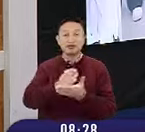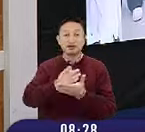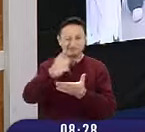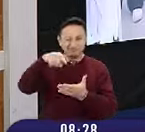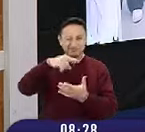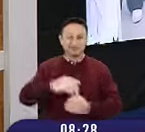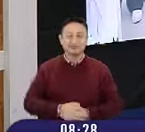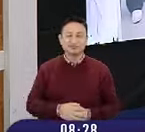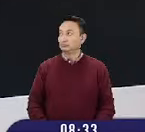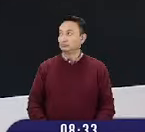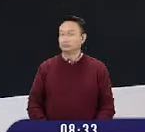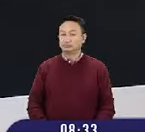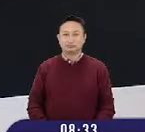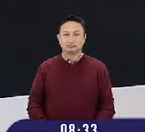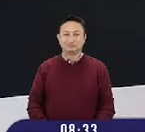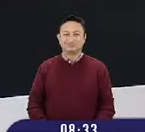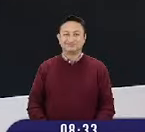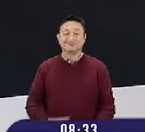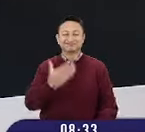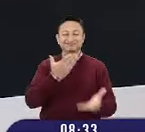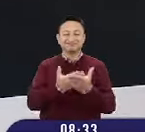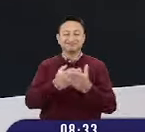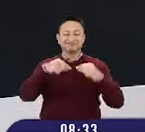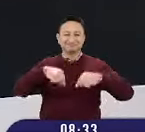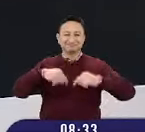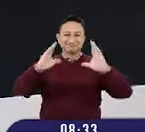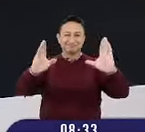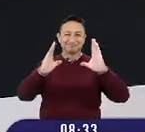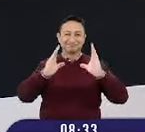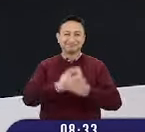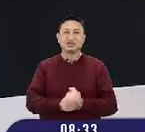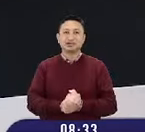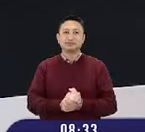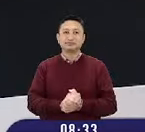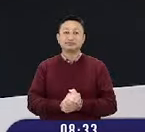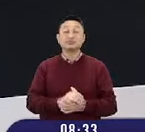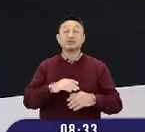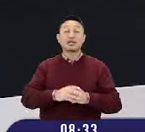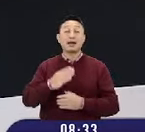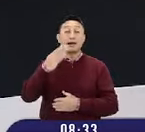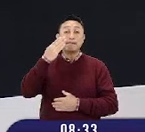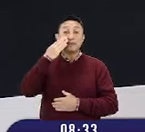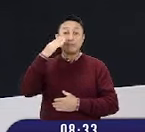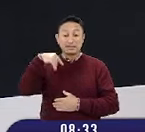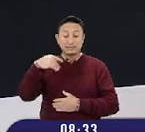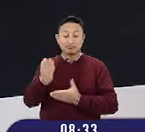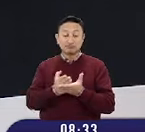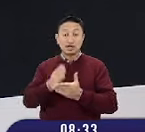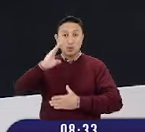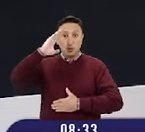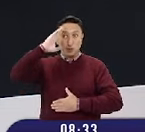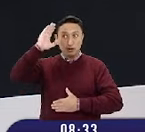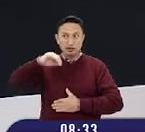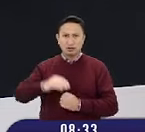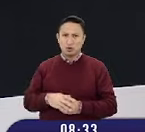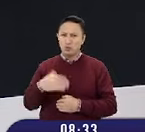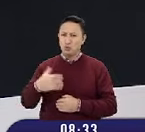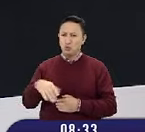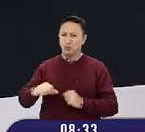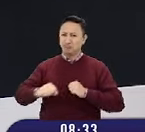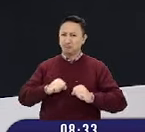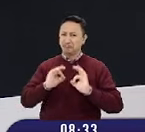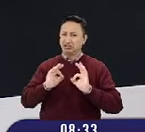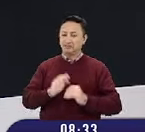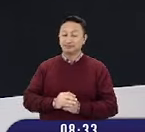ya venimos con más. Gracias por continuar en nuestra sintonía. Ser mamá y prestar su servicio como policía es una ardua labor.